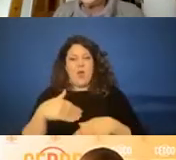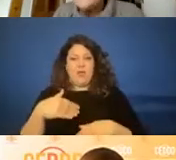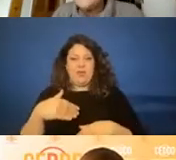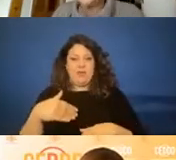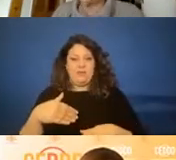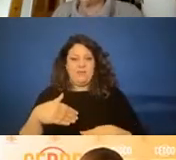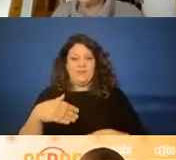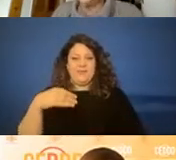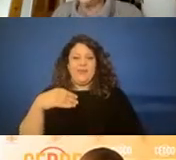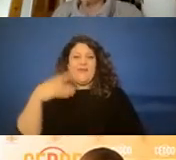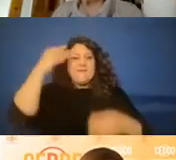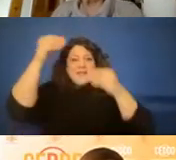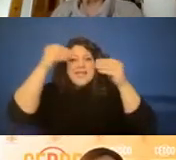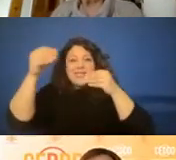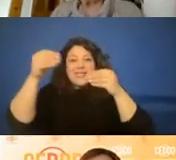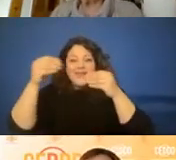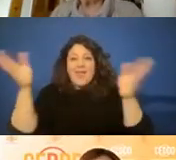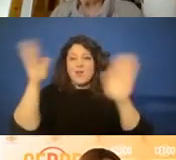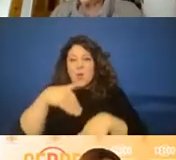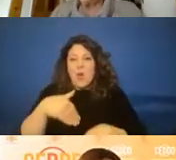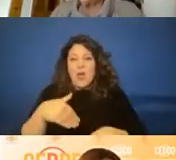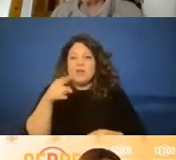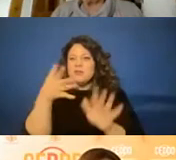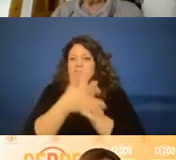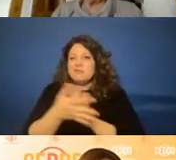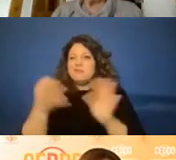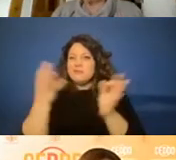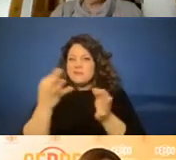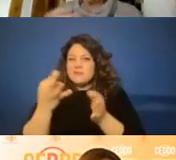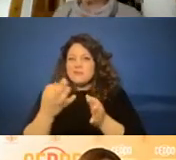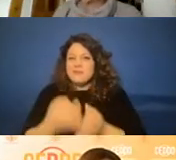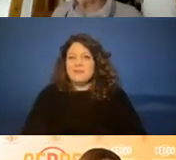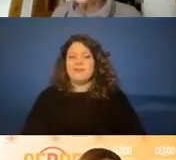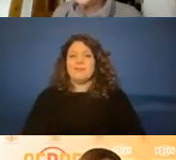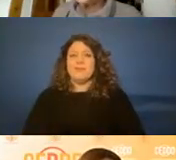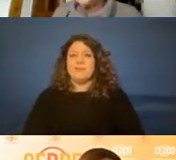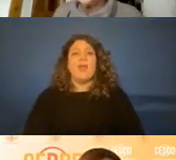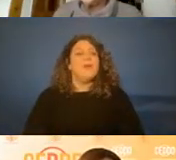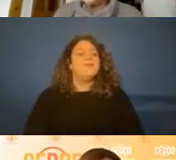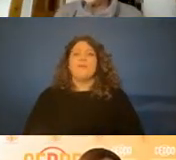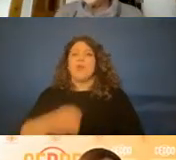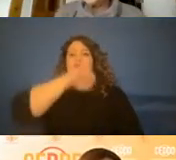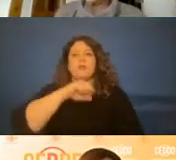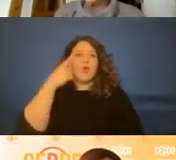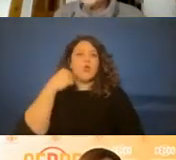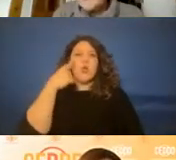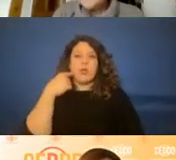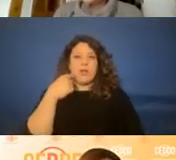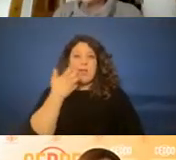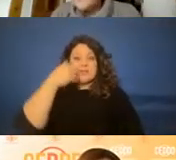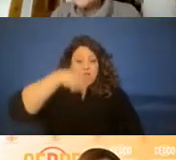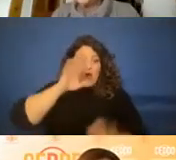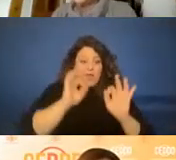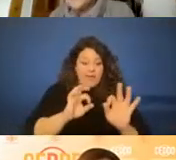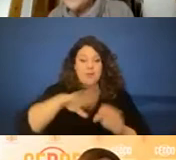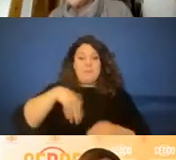es la inflexibilidad. ¿Qué quiere decir inflexibilidad? Que le encantan las rutinas. Lo que es hoy tiene que ser mañana,